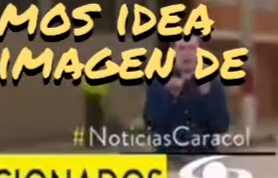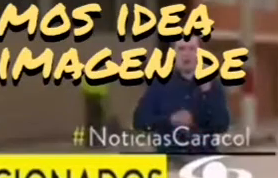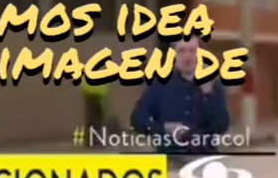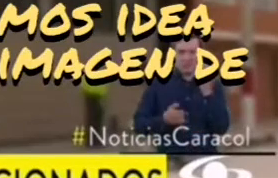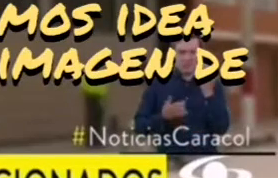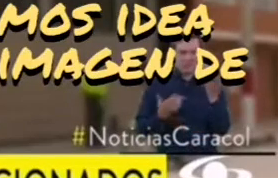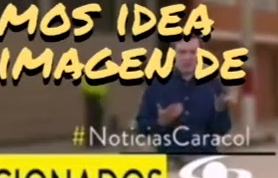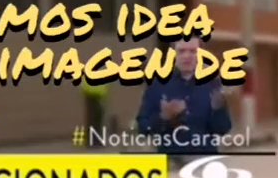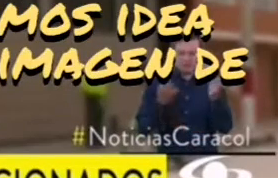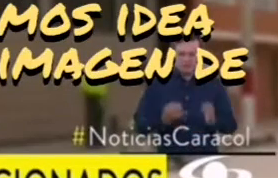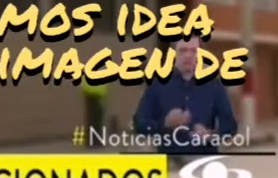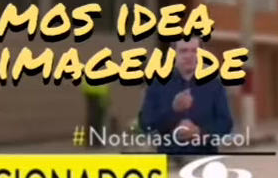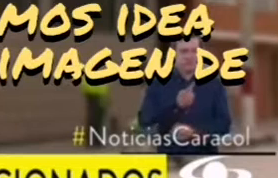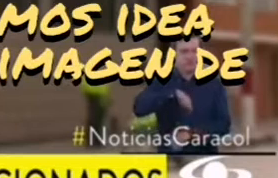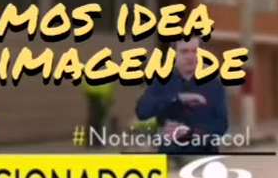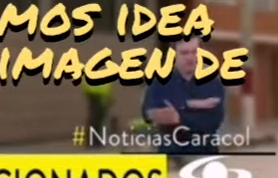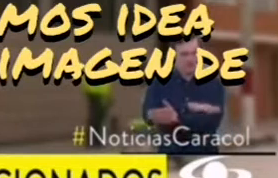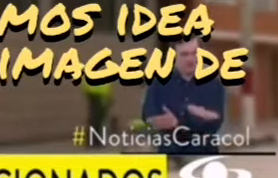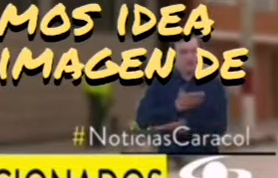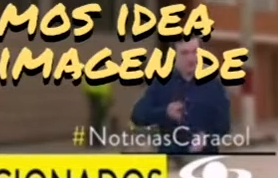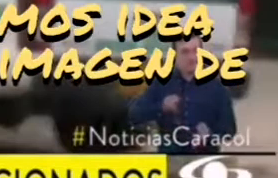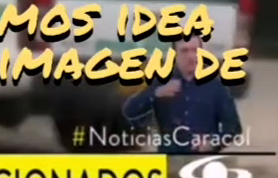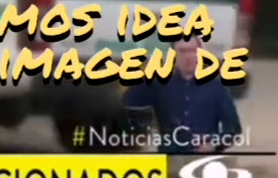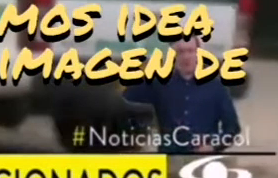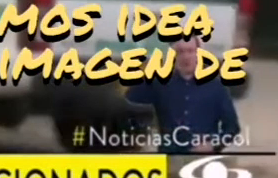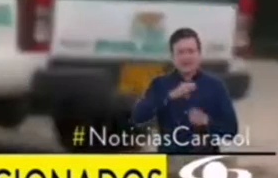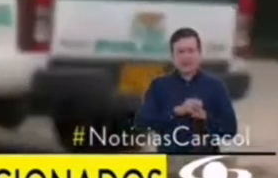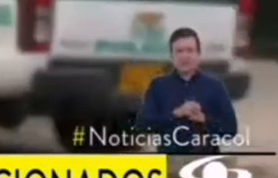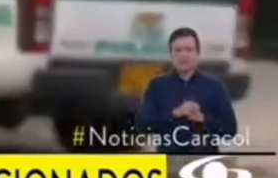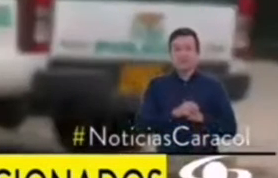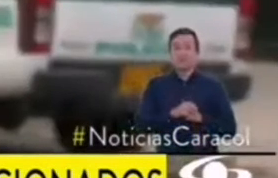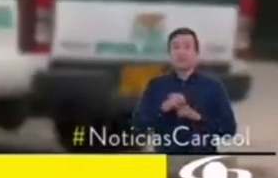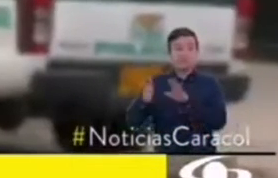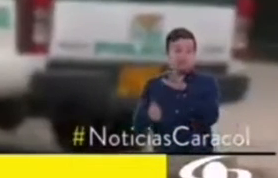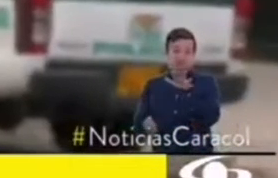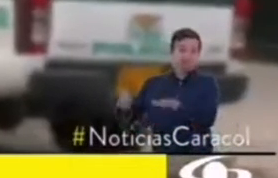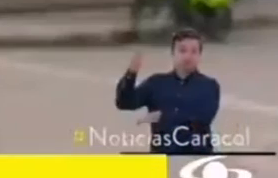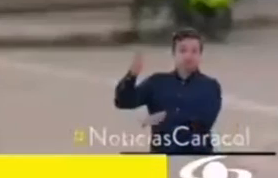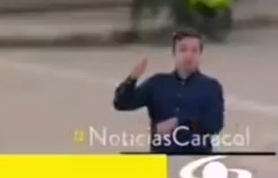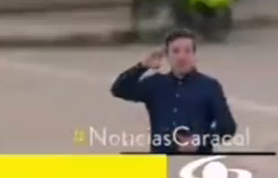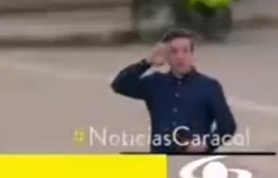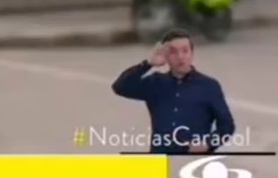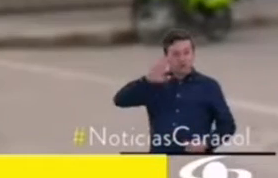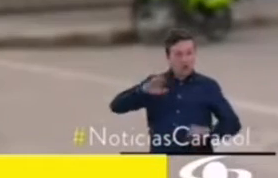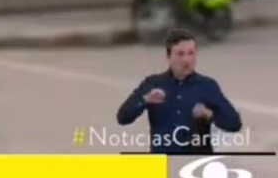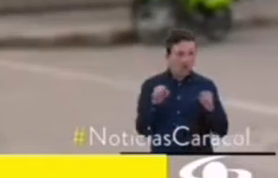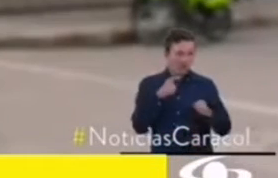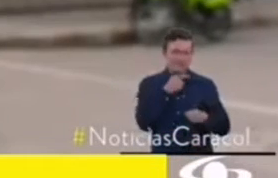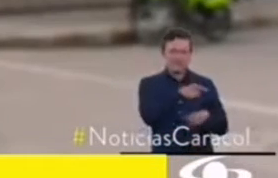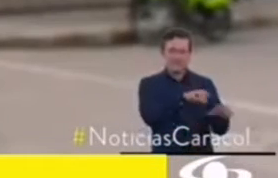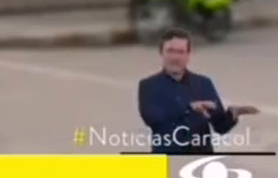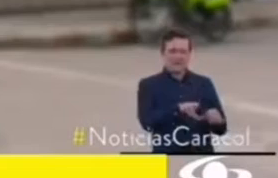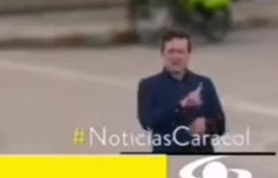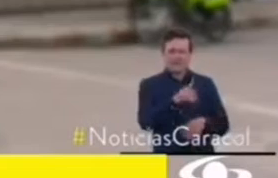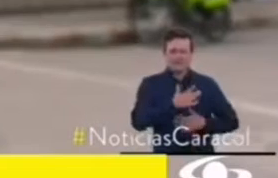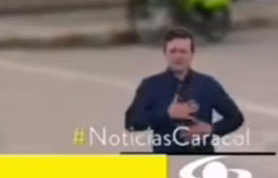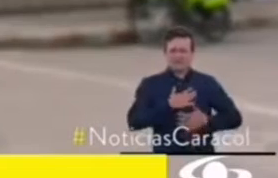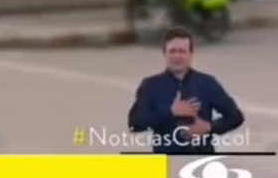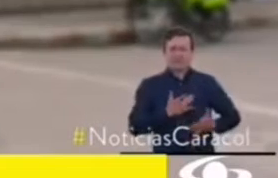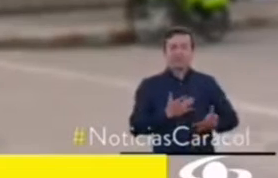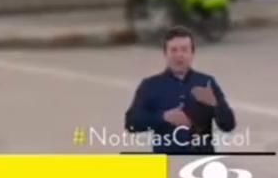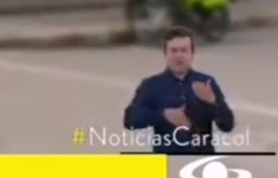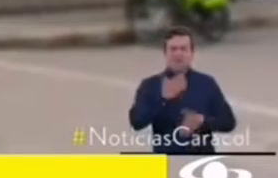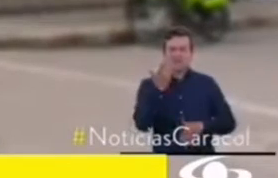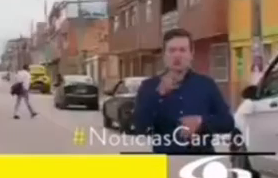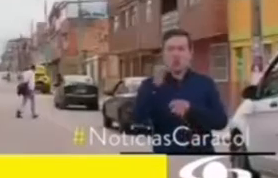policial. El comandante de la Policía de Bogotá reprochó esta actitud de los policías en la rumba clandestina y aseguró que se inició una investigación disciplinaria y judicial